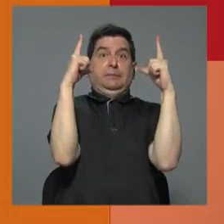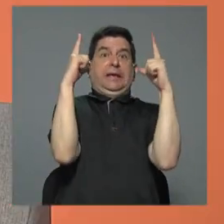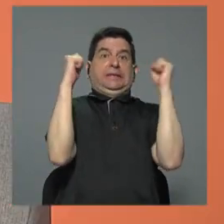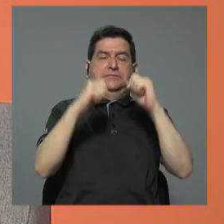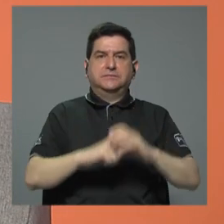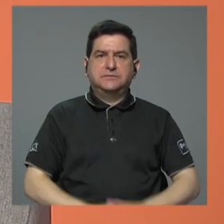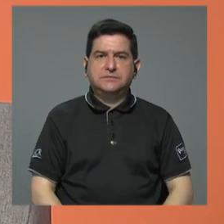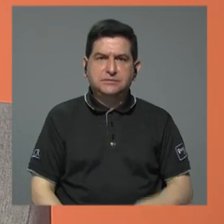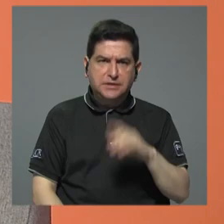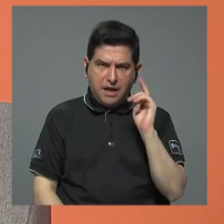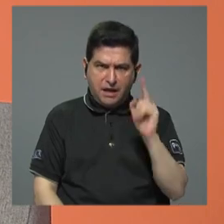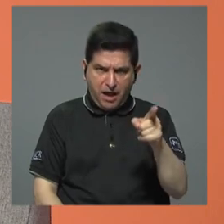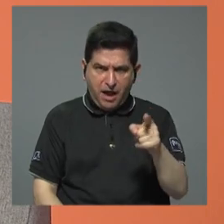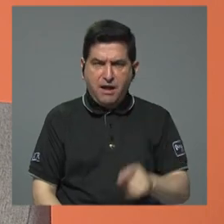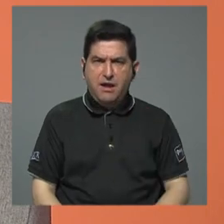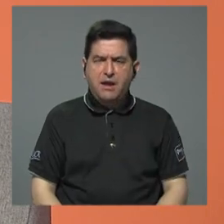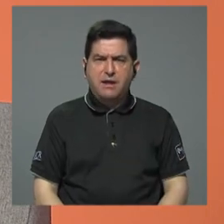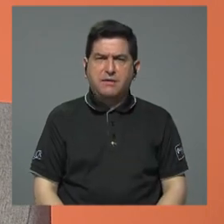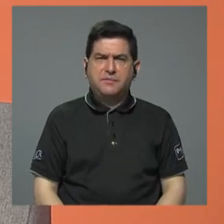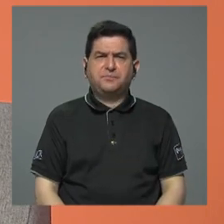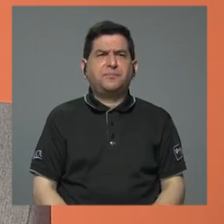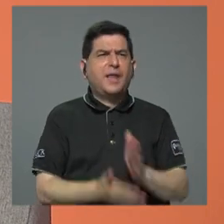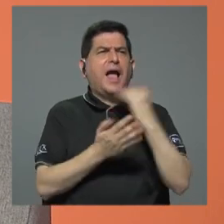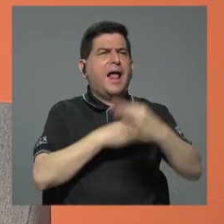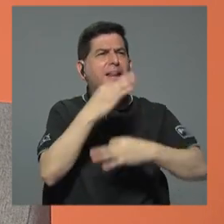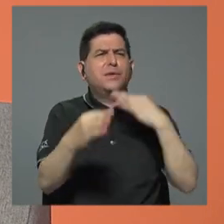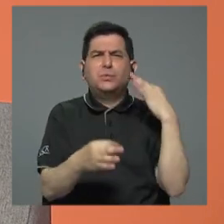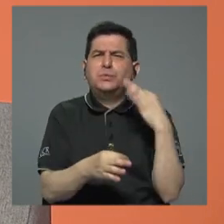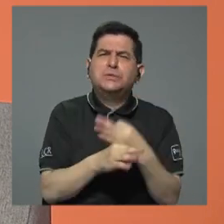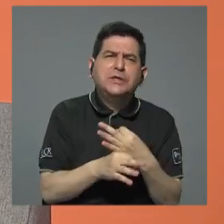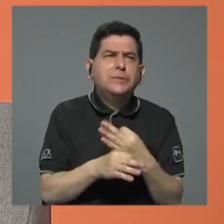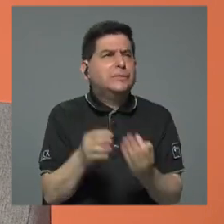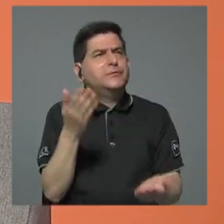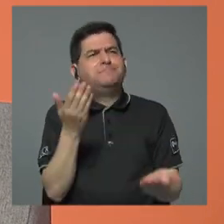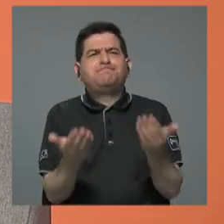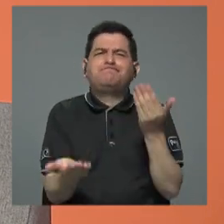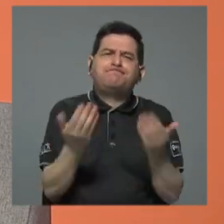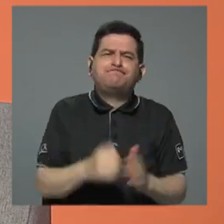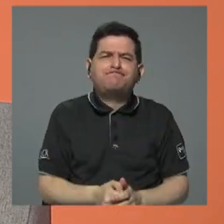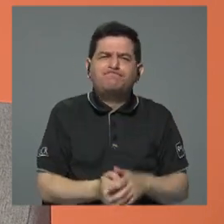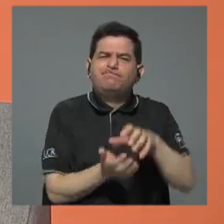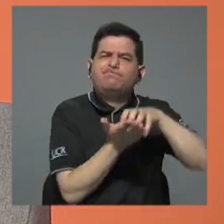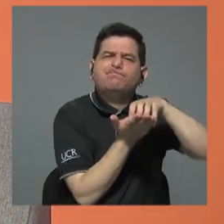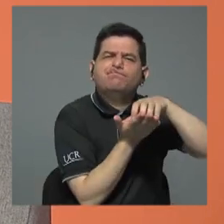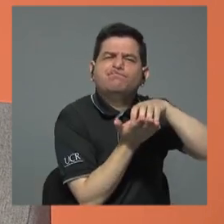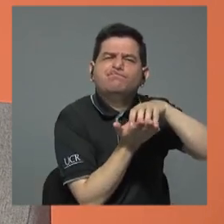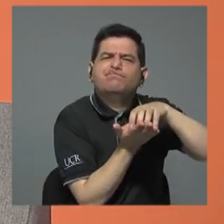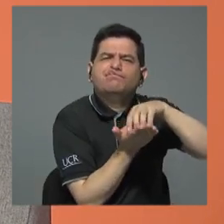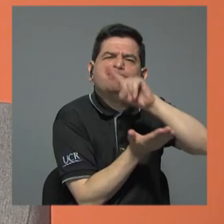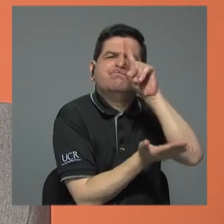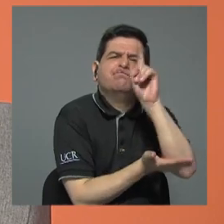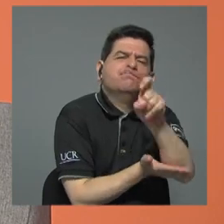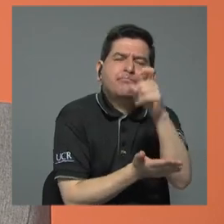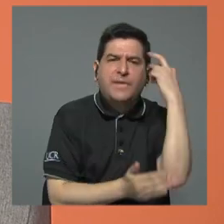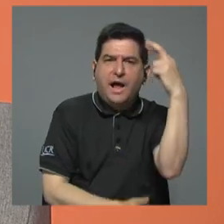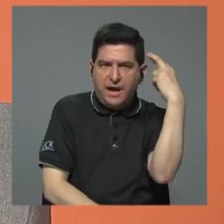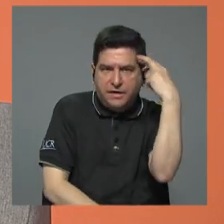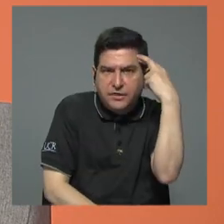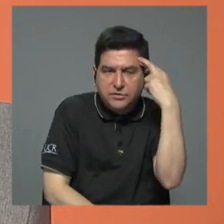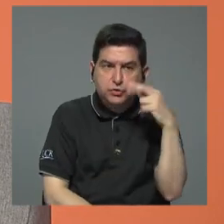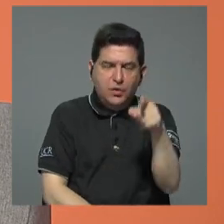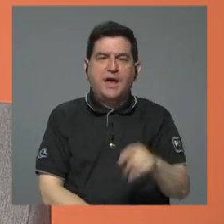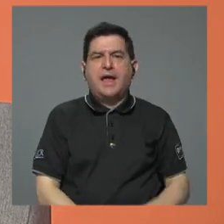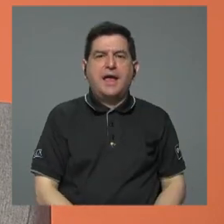podríamos decir. A él se le venía haciendo algún tipo, digamos, de cuestionamiento en razón de que